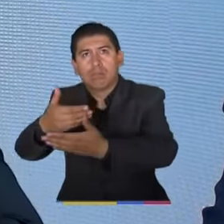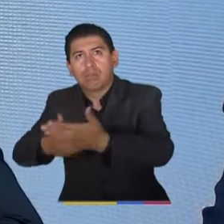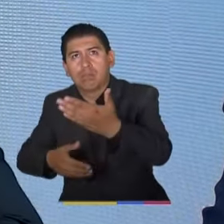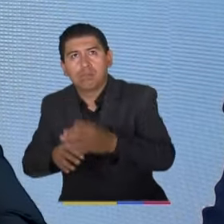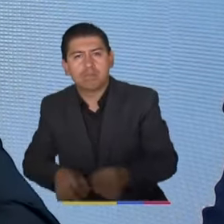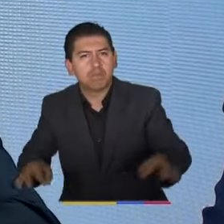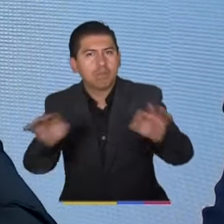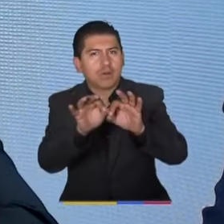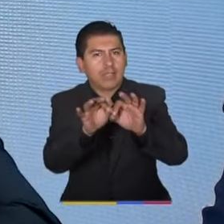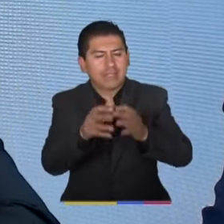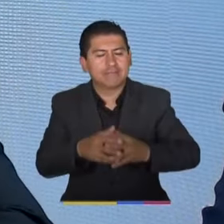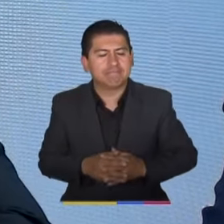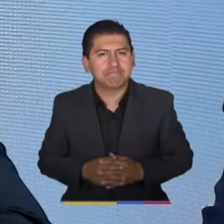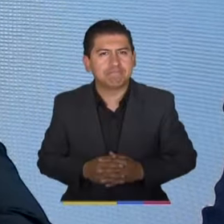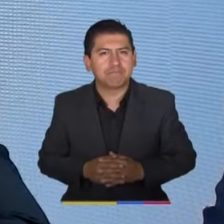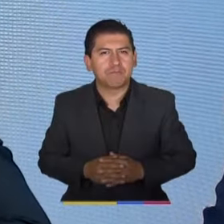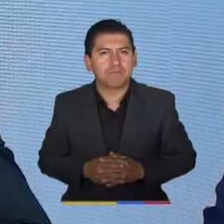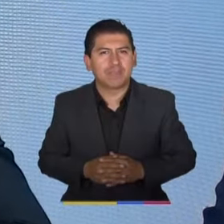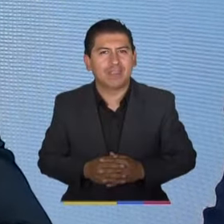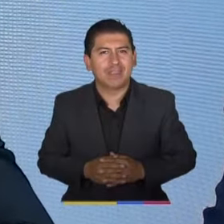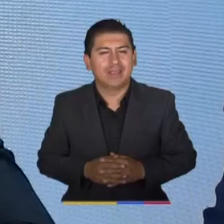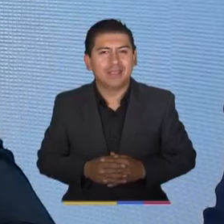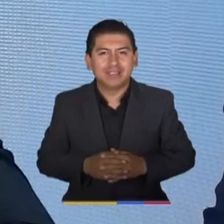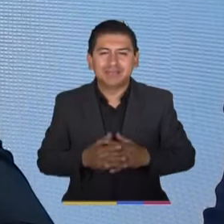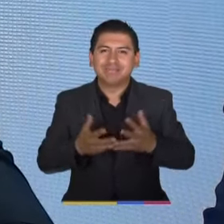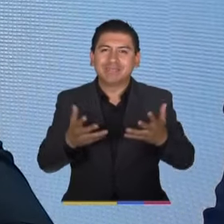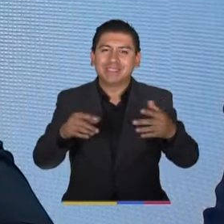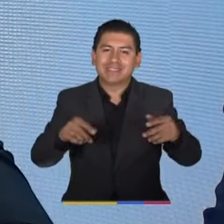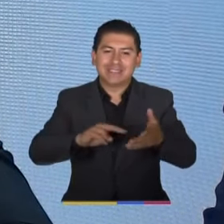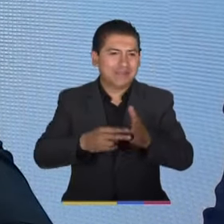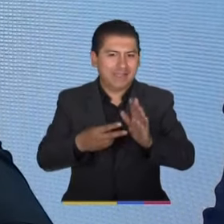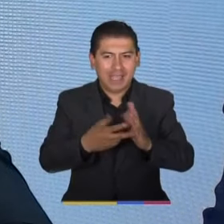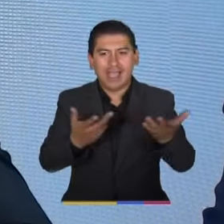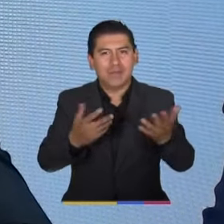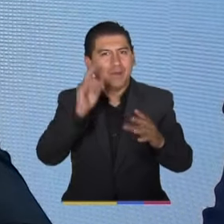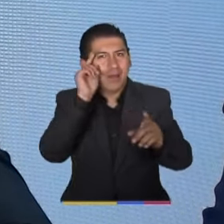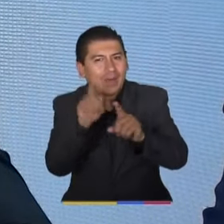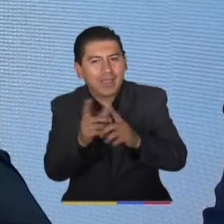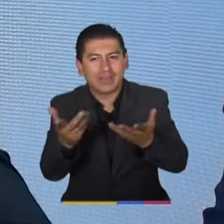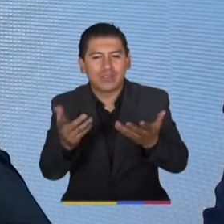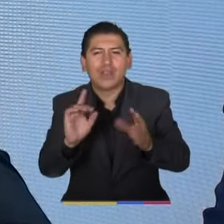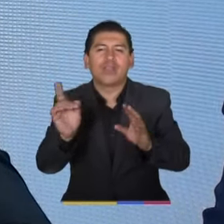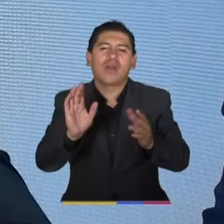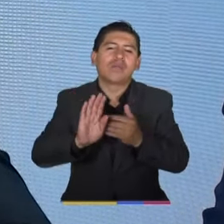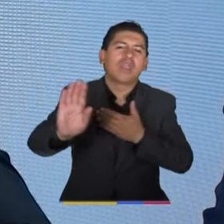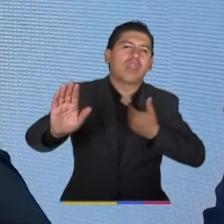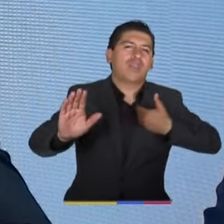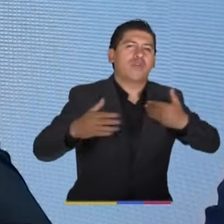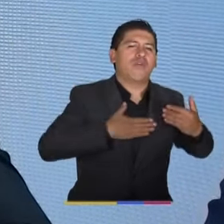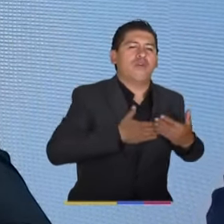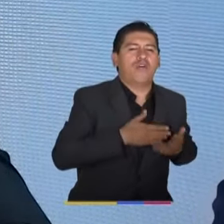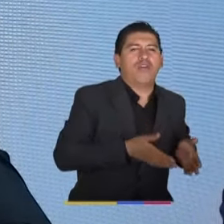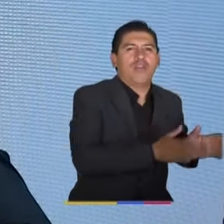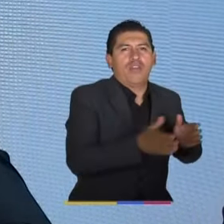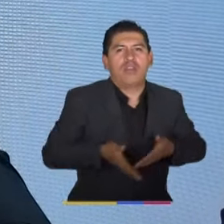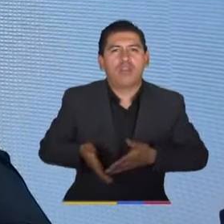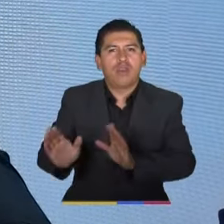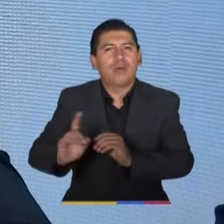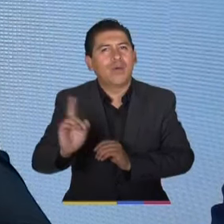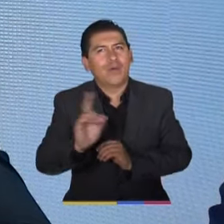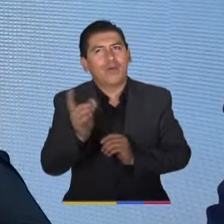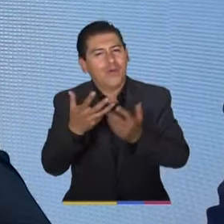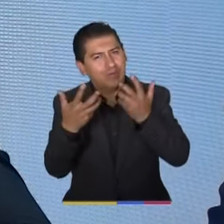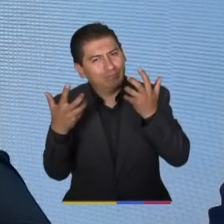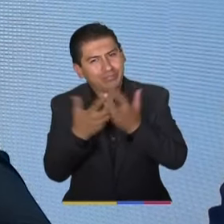de las cumbres iberoamericanas, que nos permitan alcanzar acuerdos sin distanciarnos como comunidad ni resquebrajar los